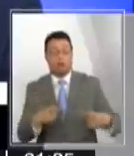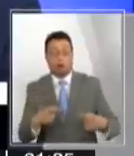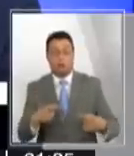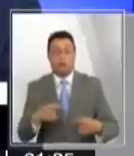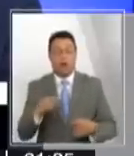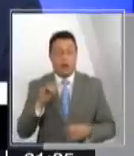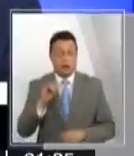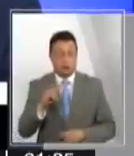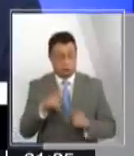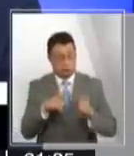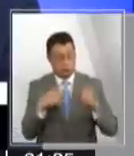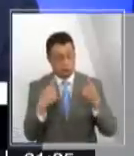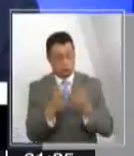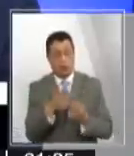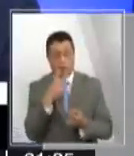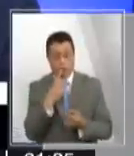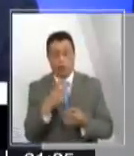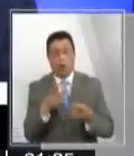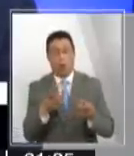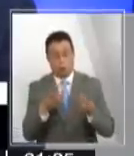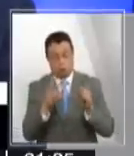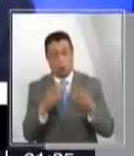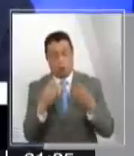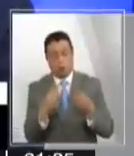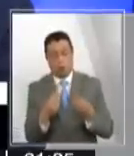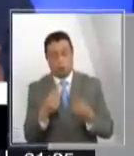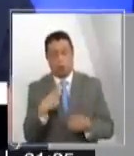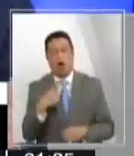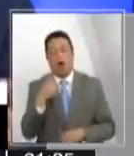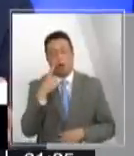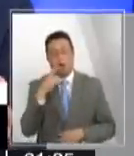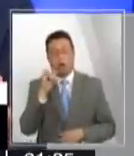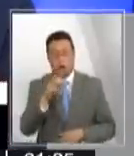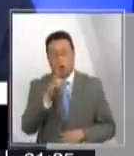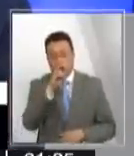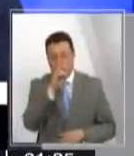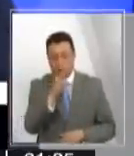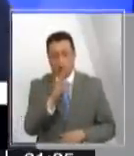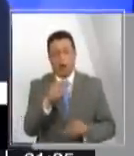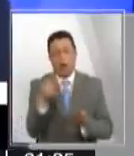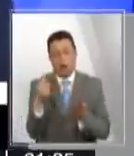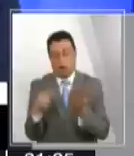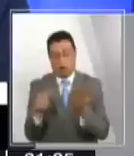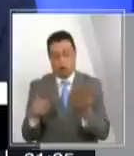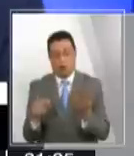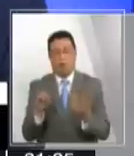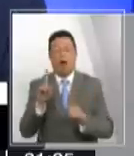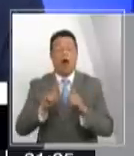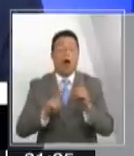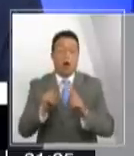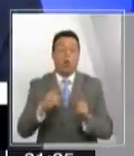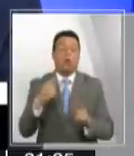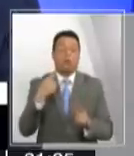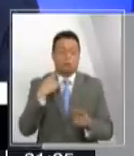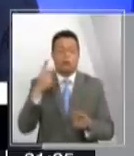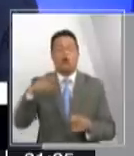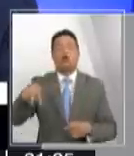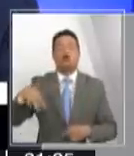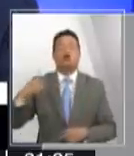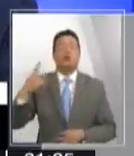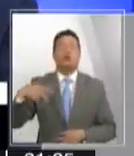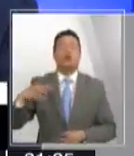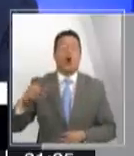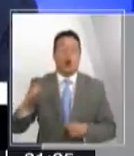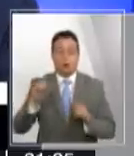general he visto una disposición bien importante a reconocer y respetar los resultados. Con excepciones como la del candidato en Ñuñoa, que me pareció estaba